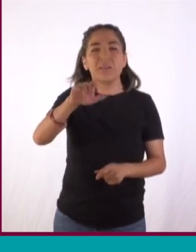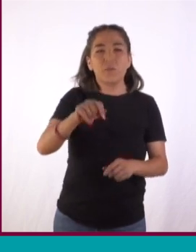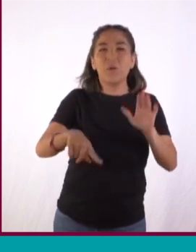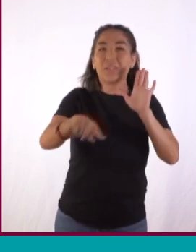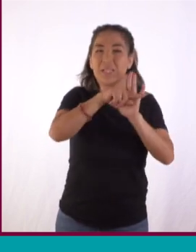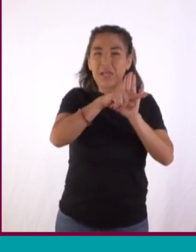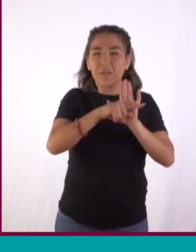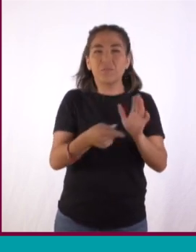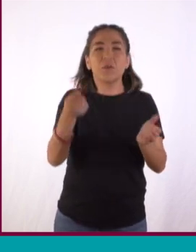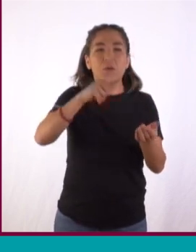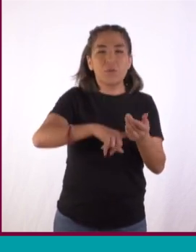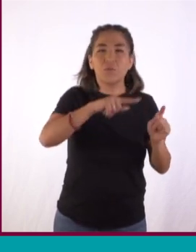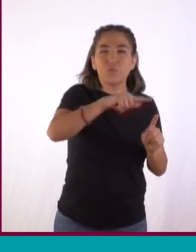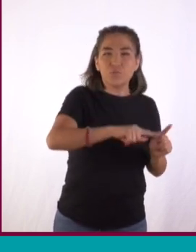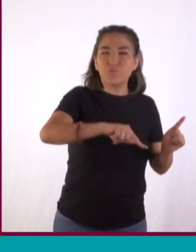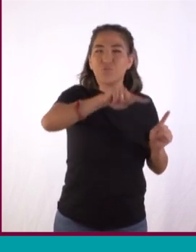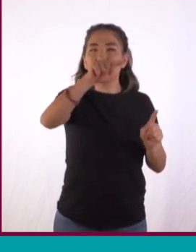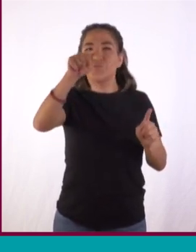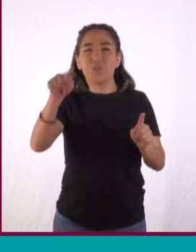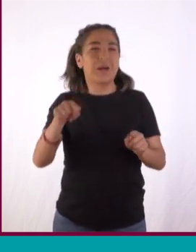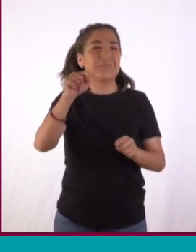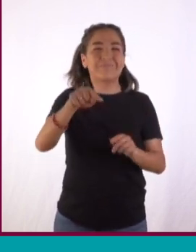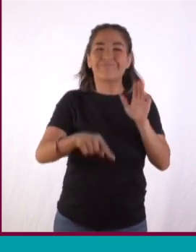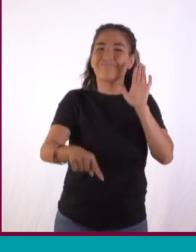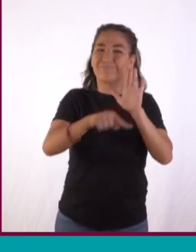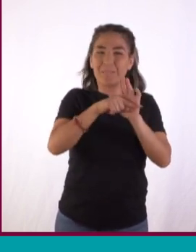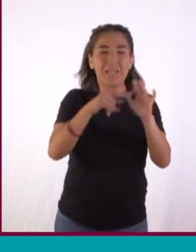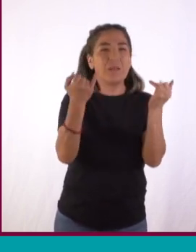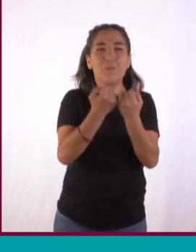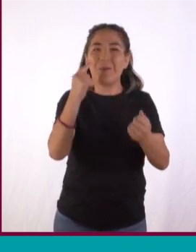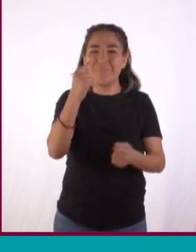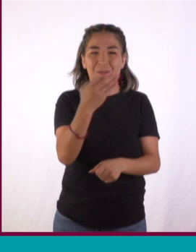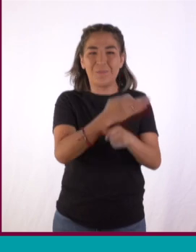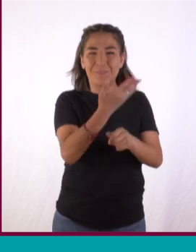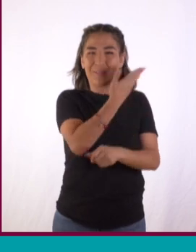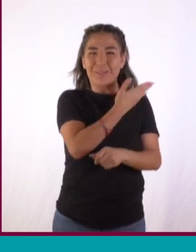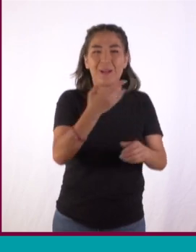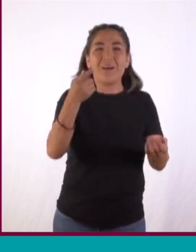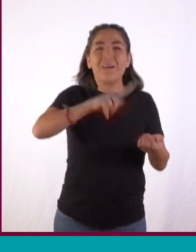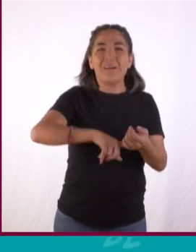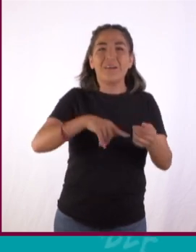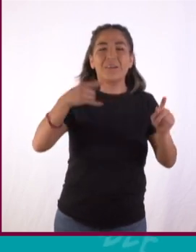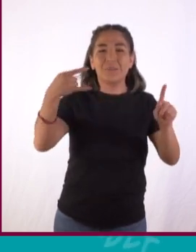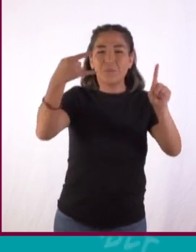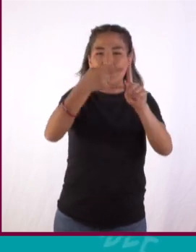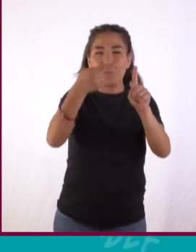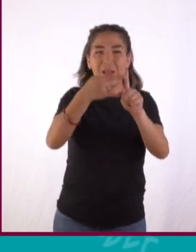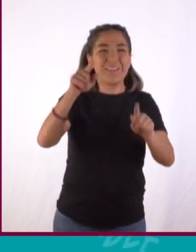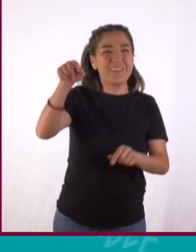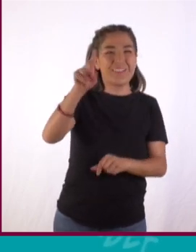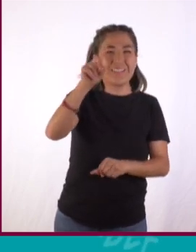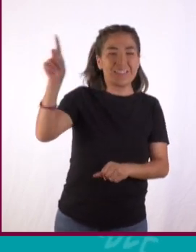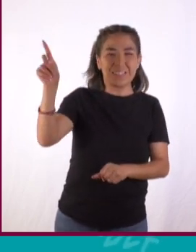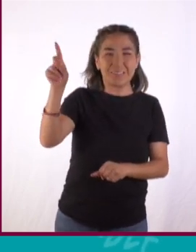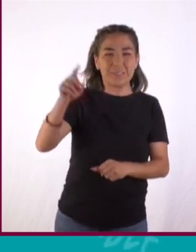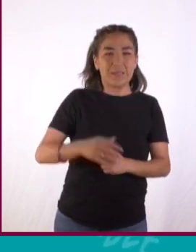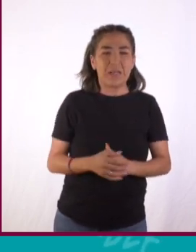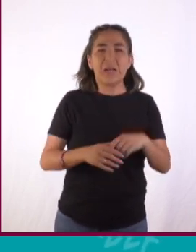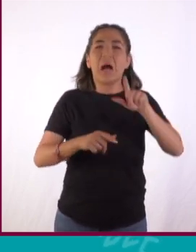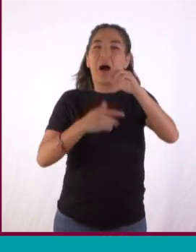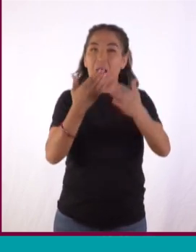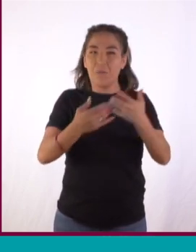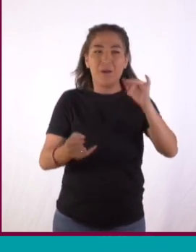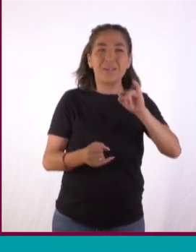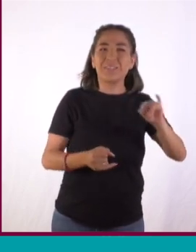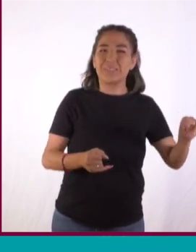magnético negativo, la curva llega a un punto de saturación negativa, tal como vimos en el cuadrante superior derecho, pero